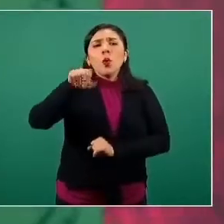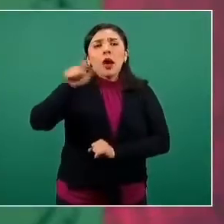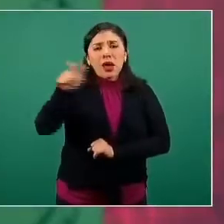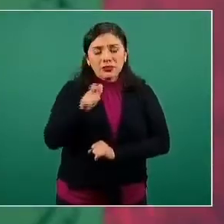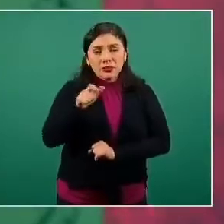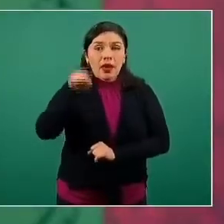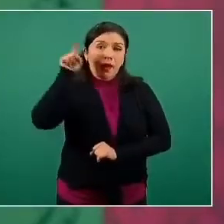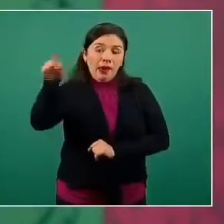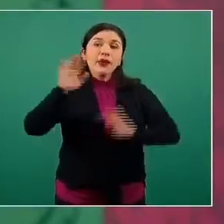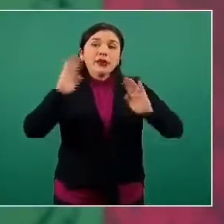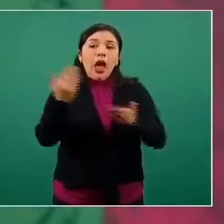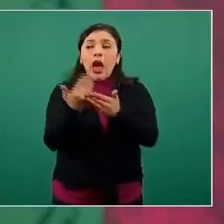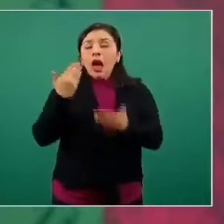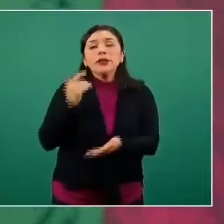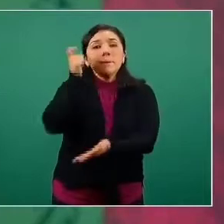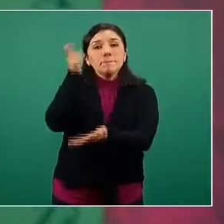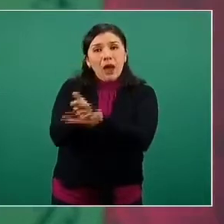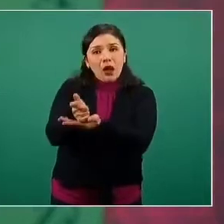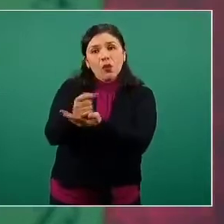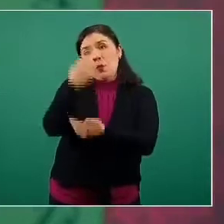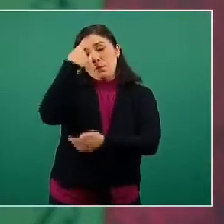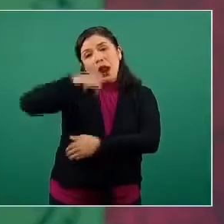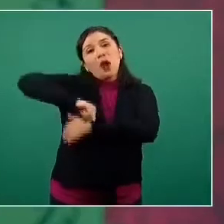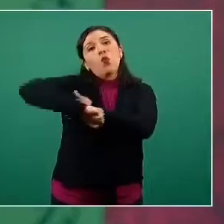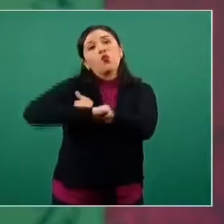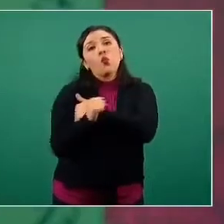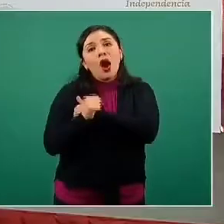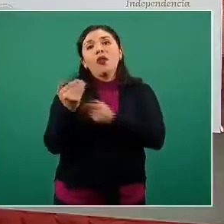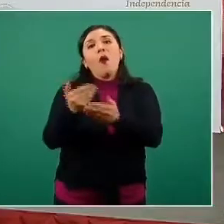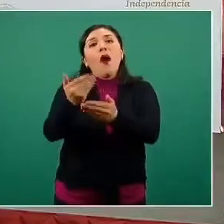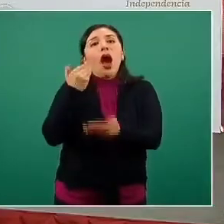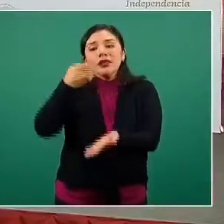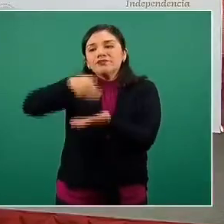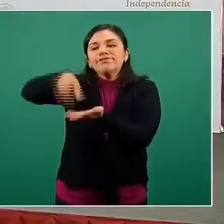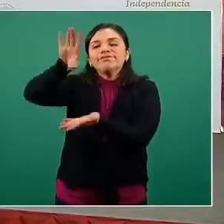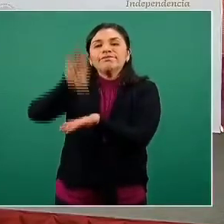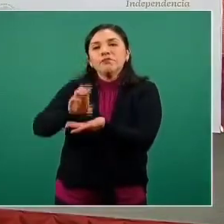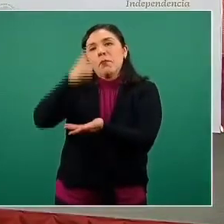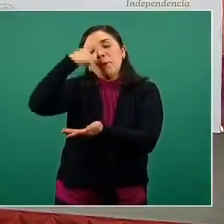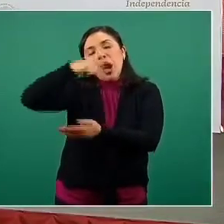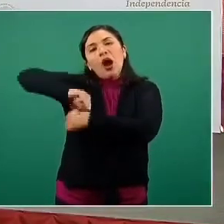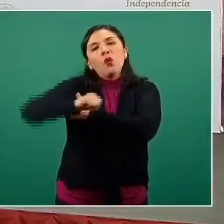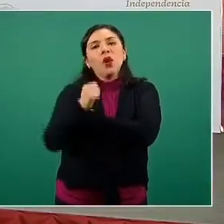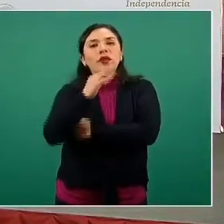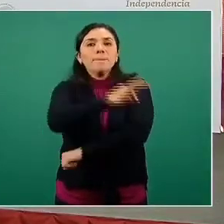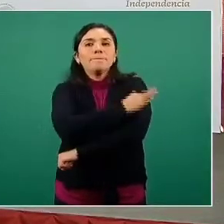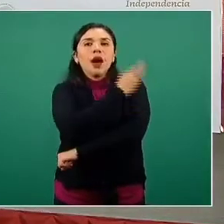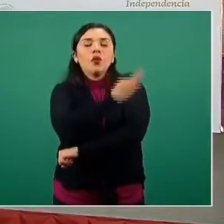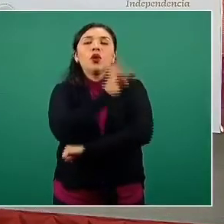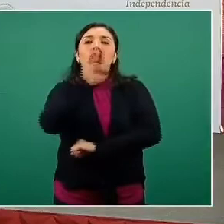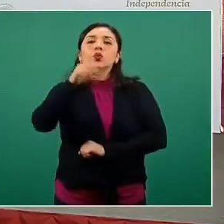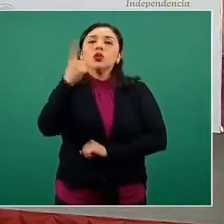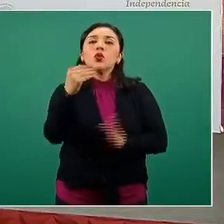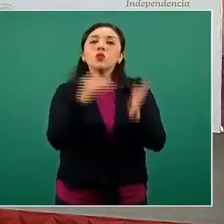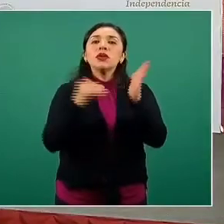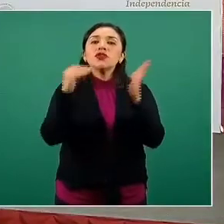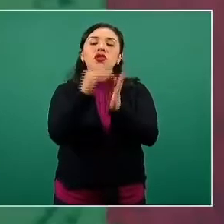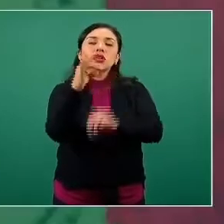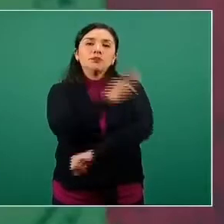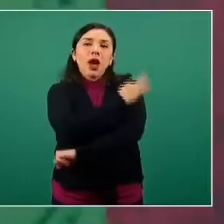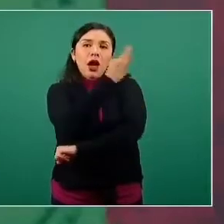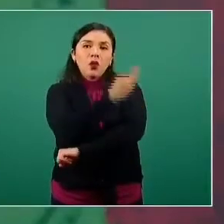COVAX se hizo un pago para reservar el anticipo de la reserva de 51 millones de